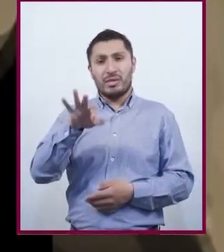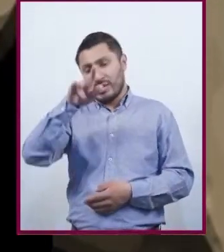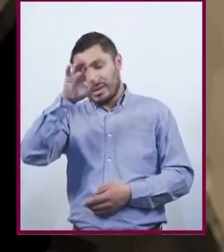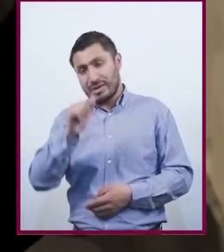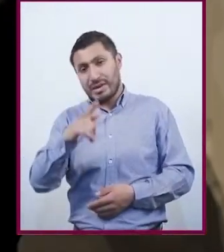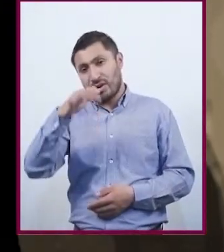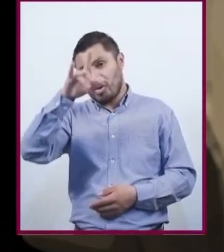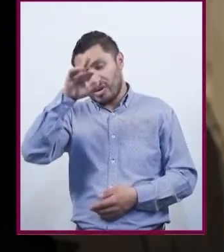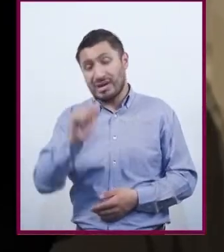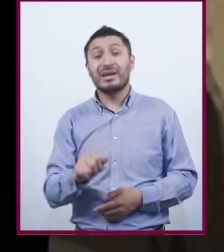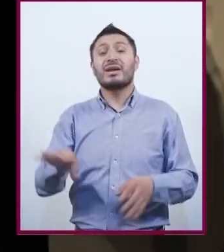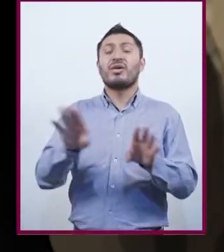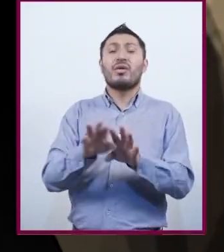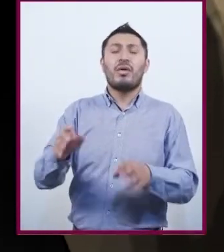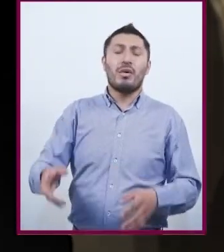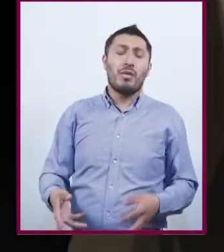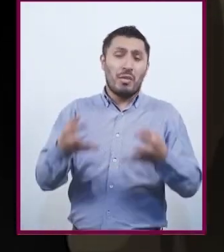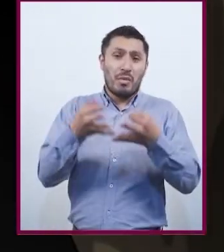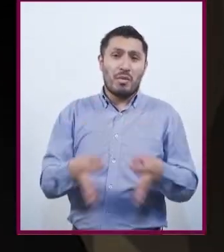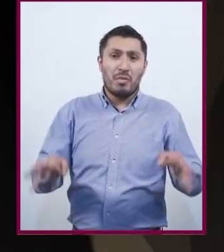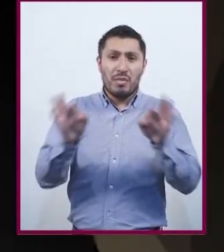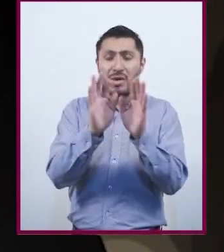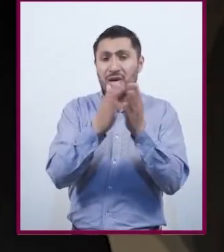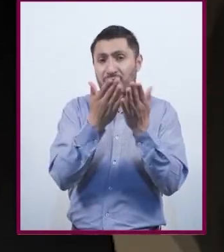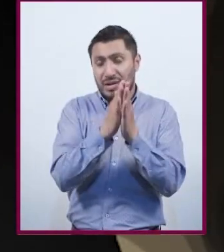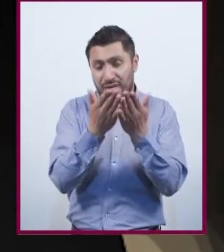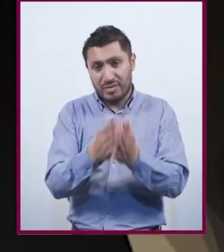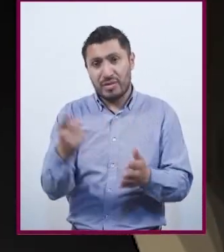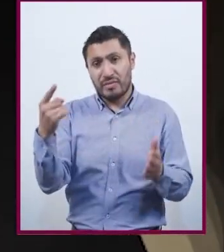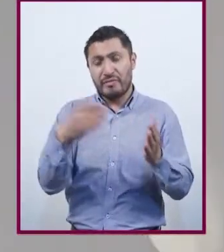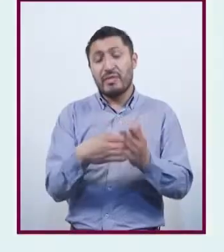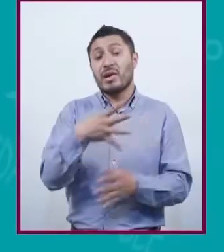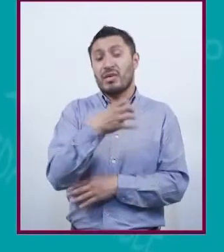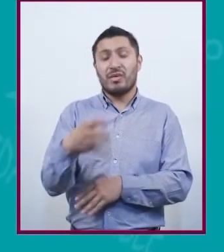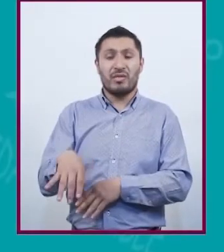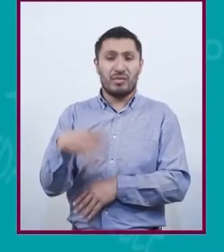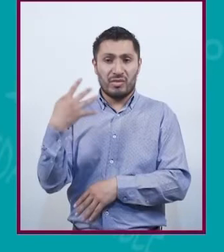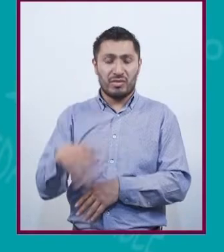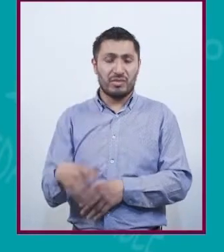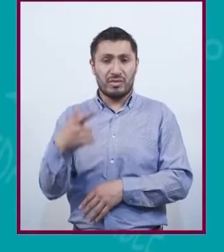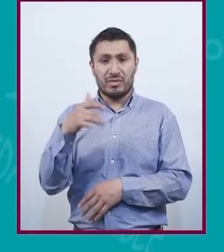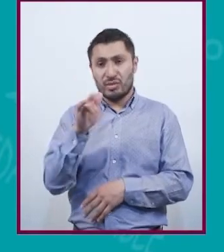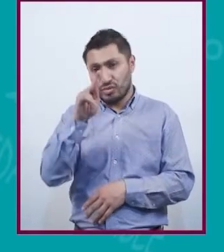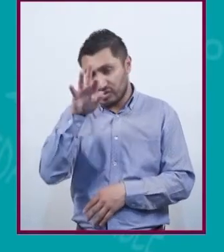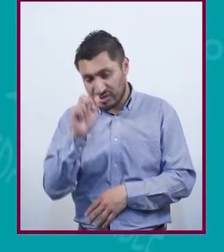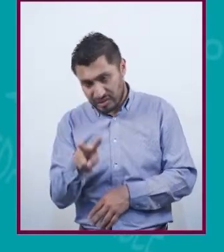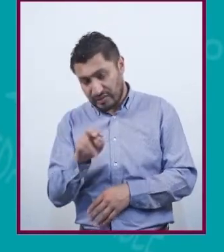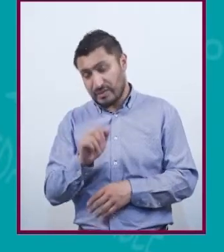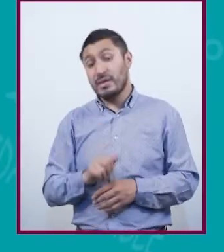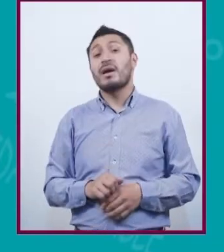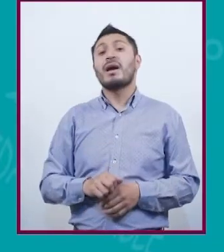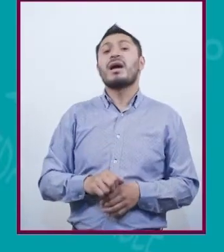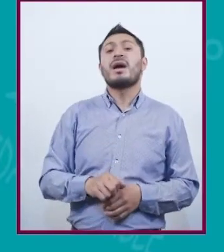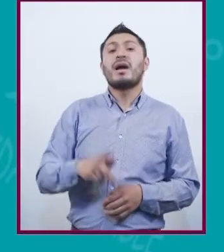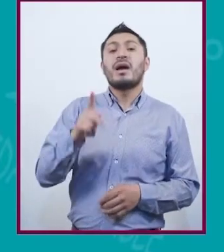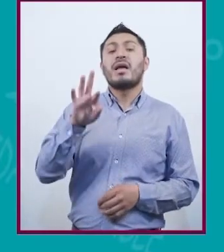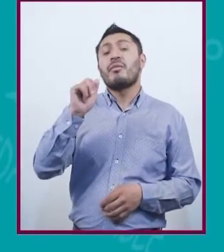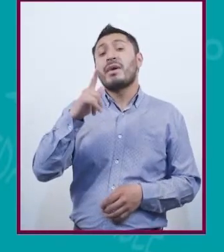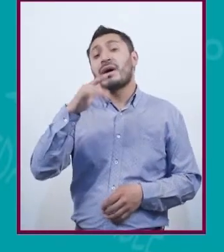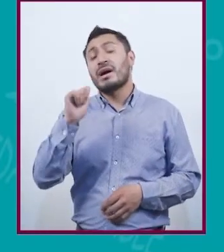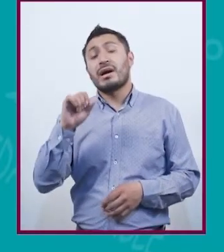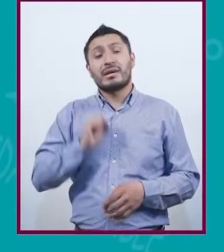es la leyenda del Golem, llevada a su máxima expresión en el libro homónimo de 1914, de Gustav